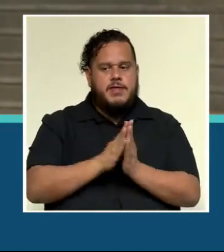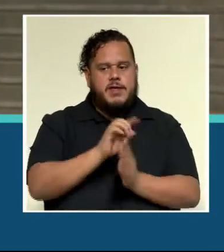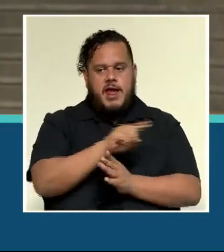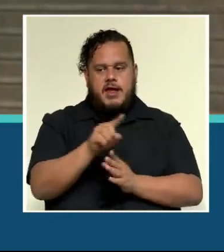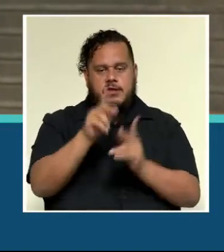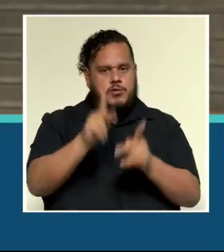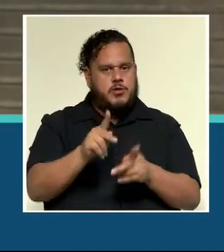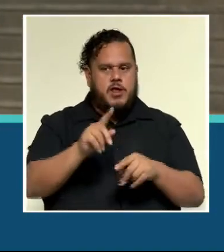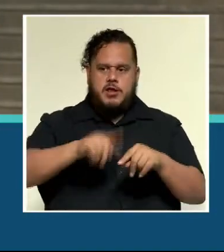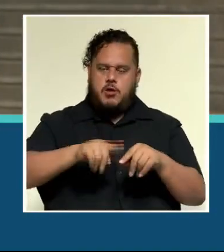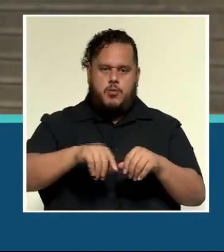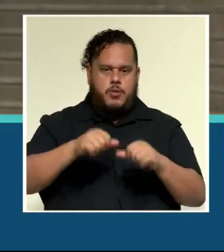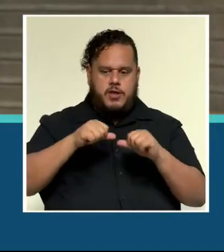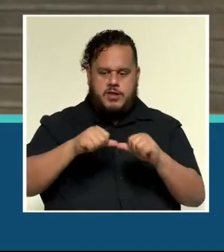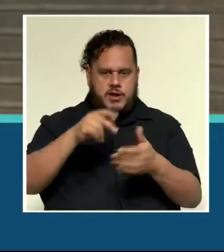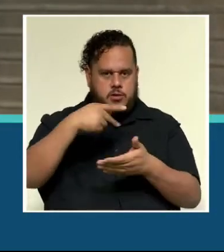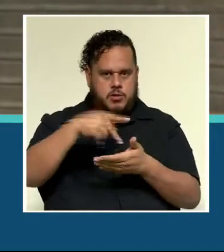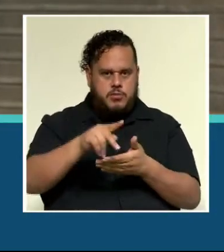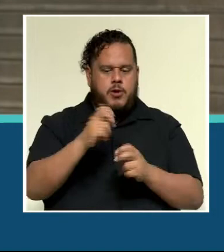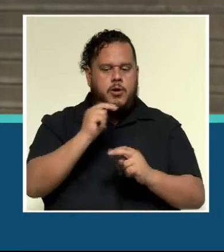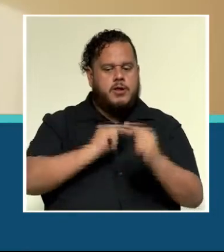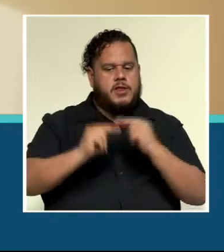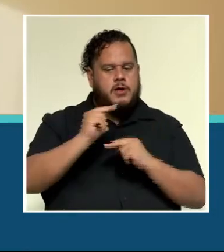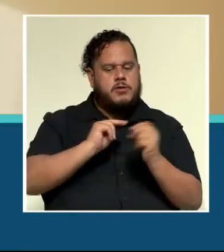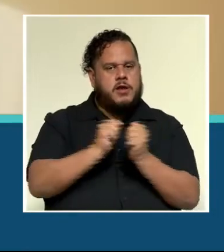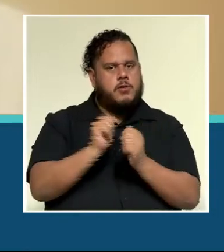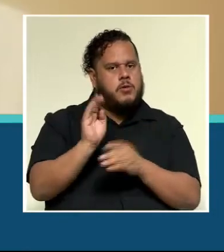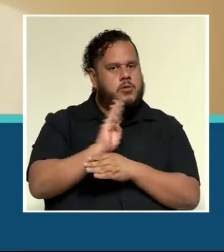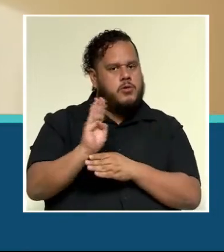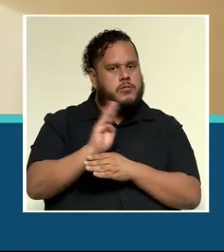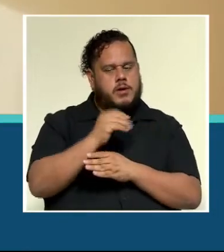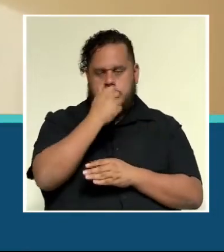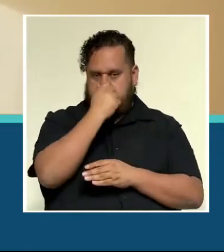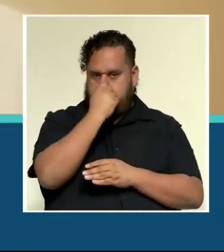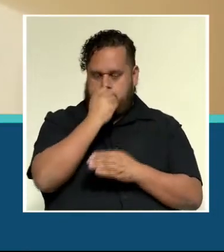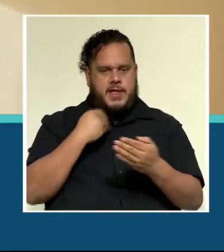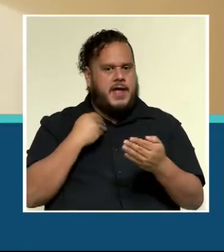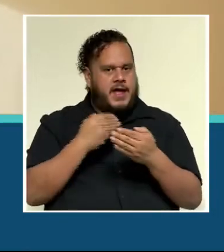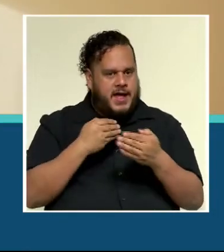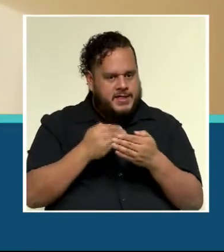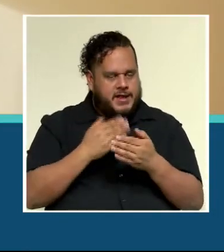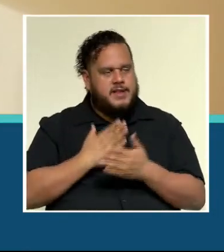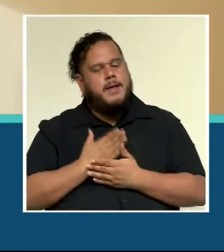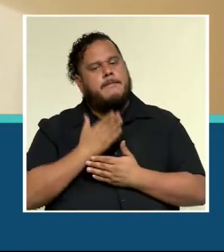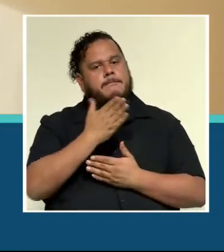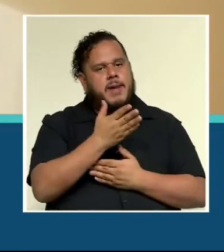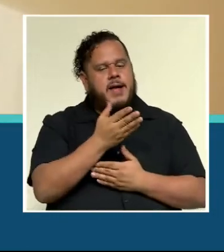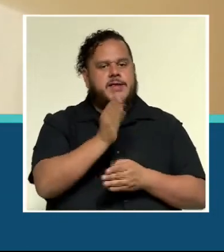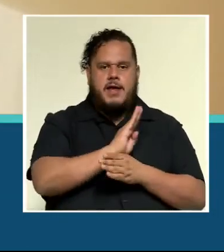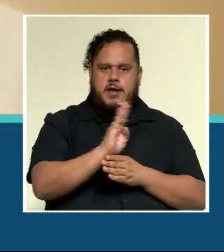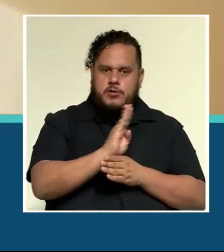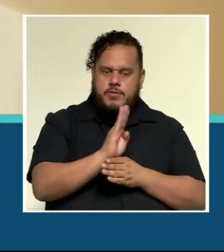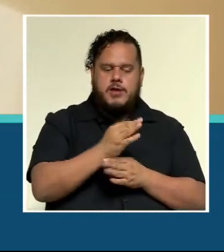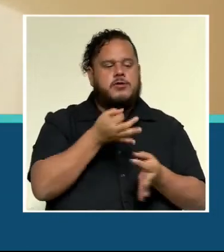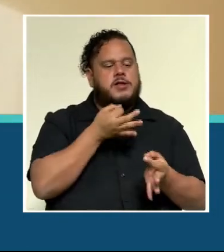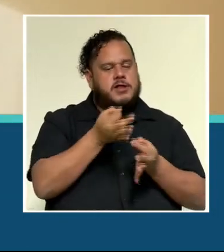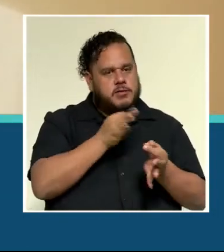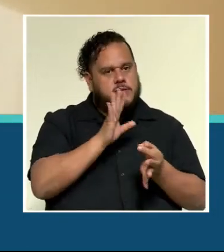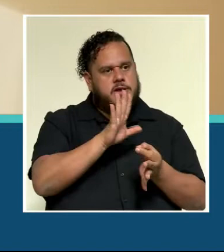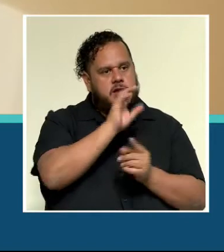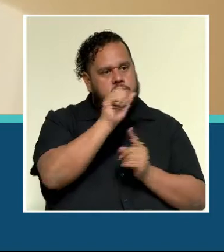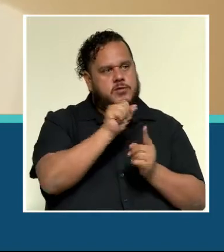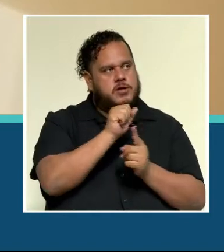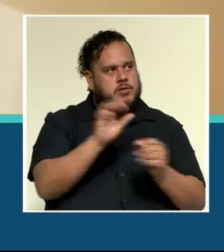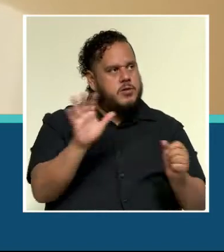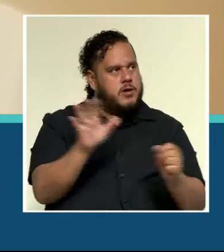puedan seguir con sus pagos negociar con los bancos. Acérquese, arrímese a las entidades financieras, explíqueles su caso